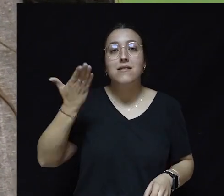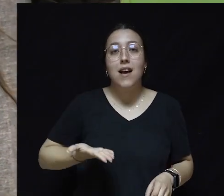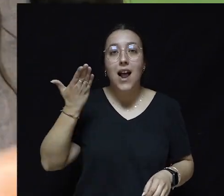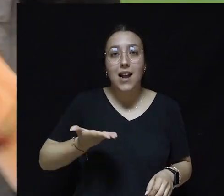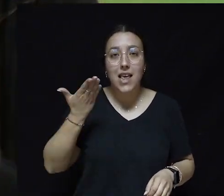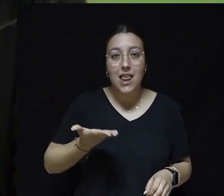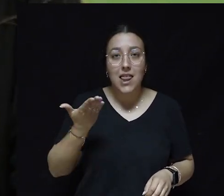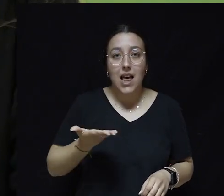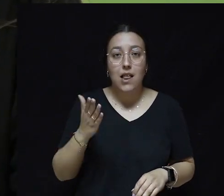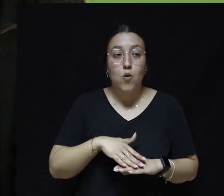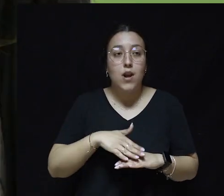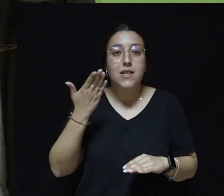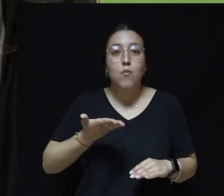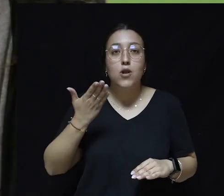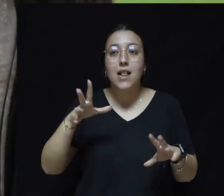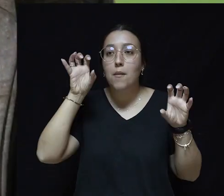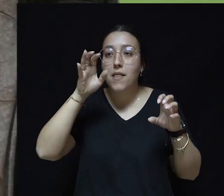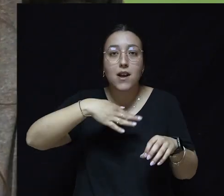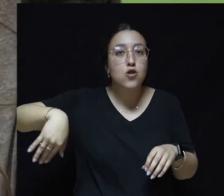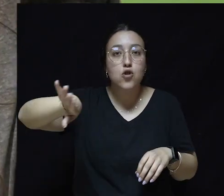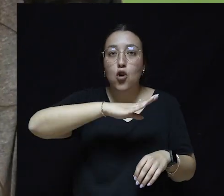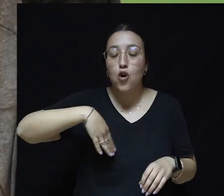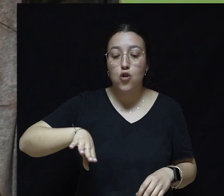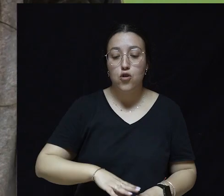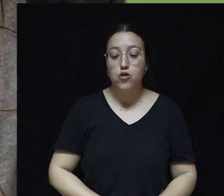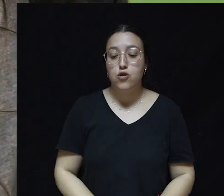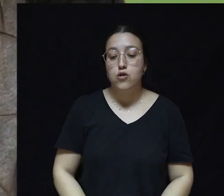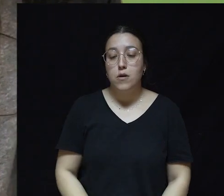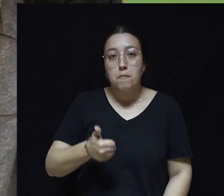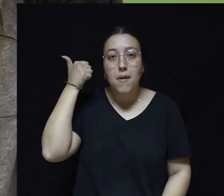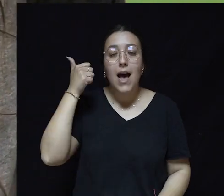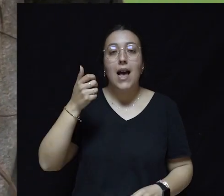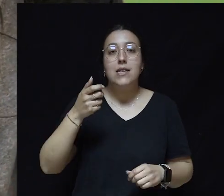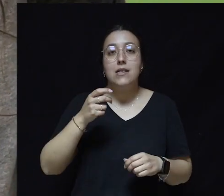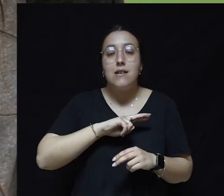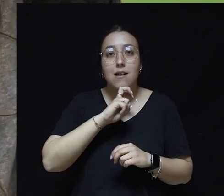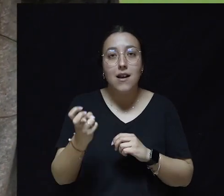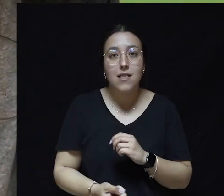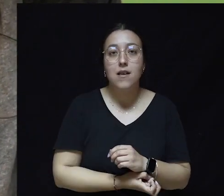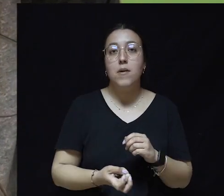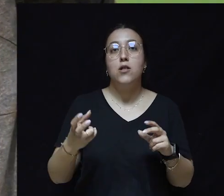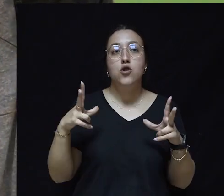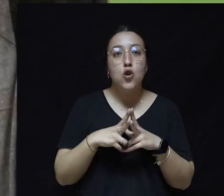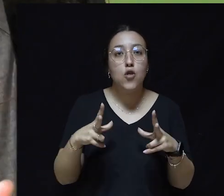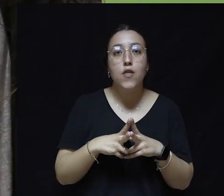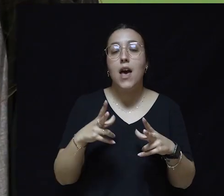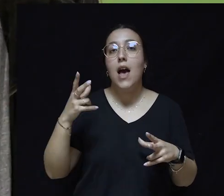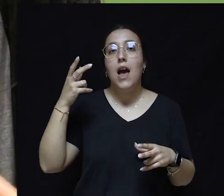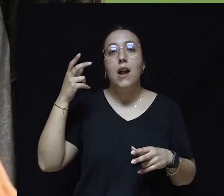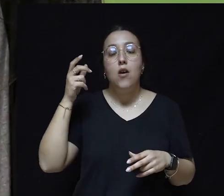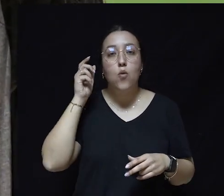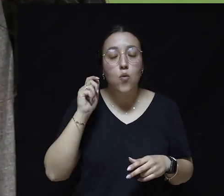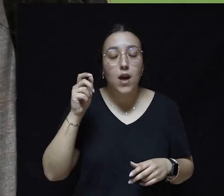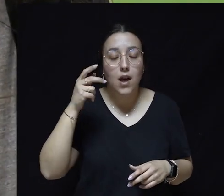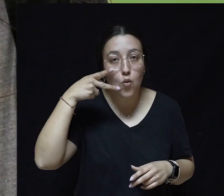diverso y si el profesorado fuera más diverso, ¿no? Pero en este caso, hablando de alumnado, mientras más diversidad, mayor enriquecimiento